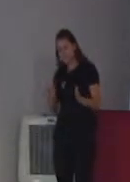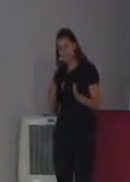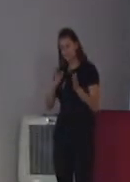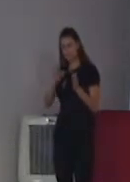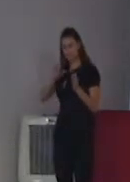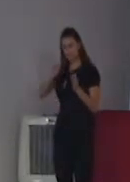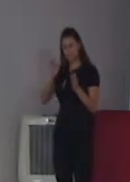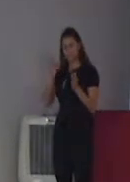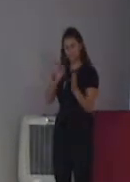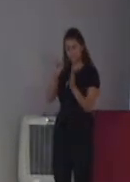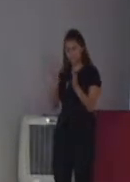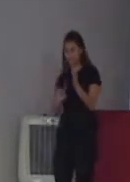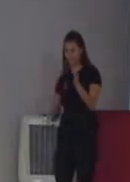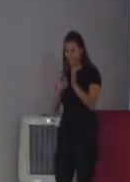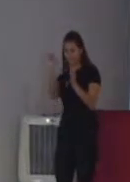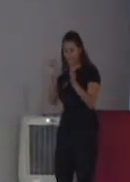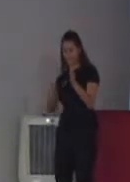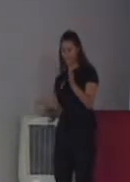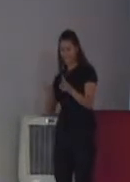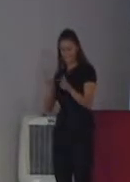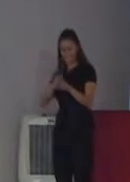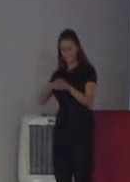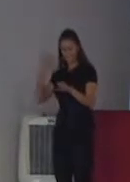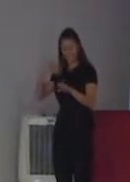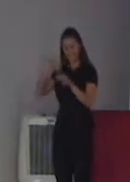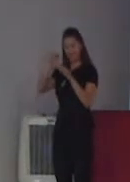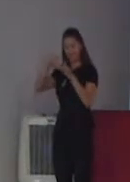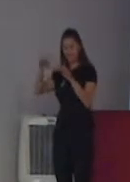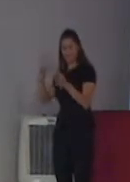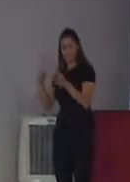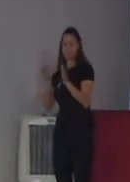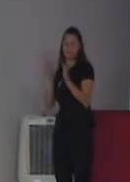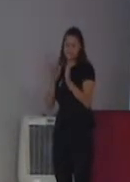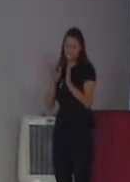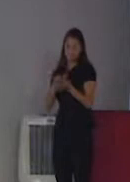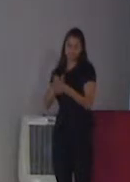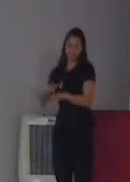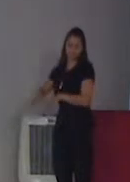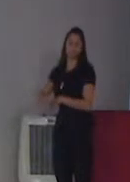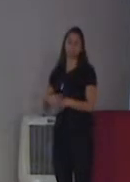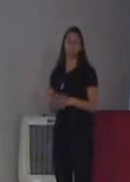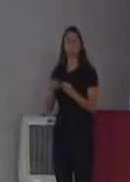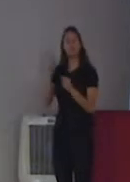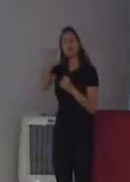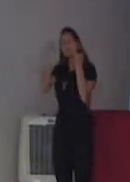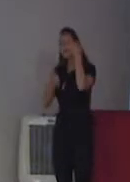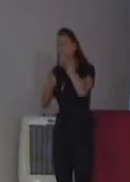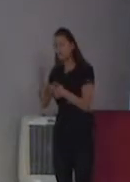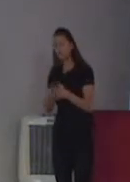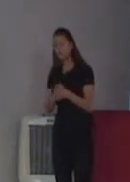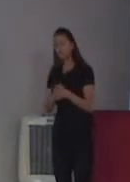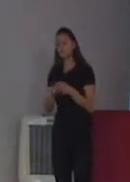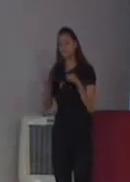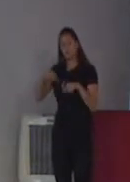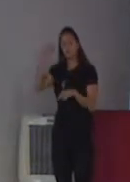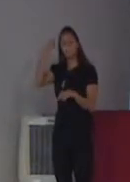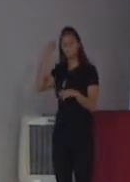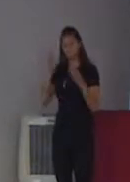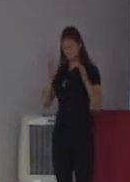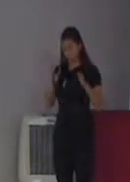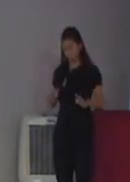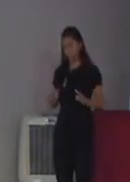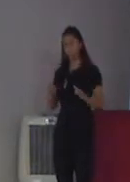se inventó esa sociedad para que ese ideal de, porque además del cuerpo, también tenía que tener un ideal